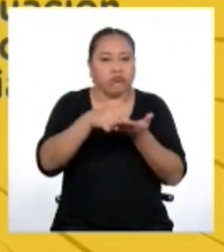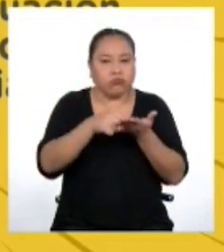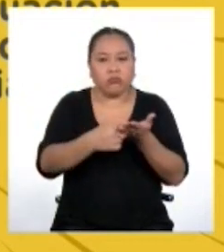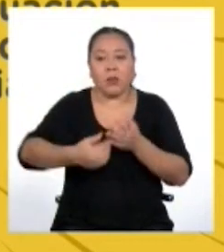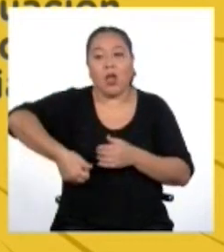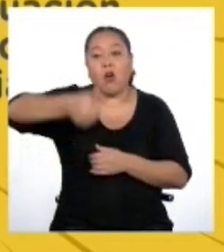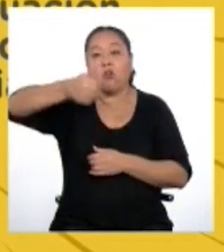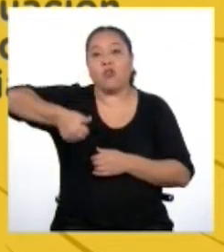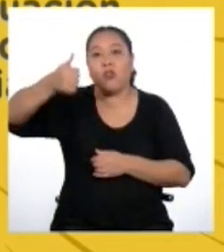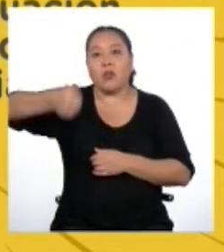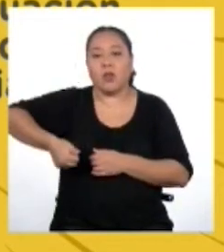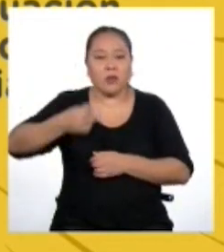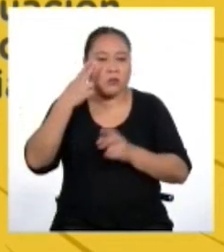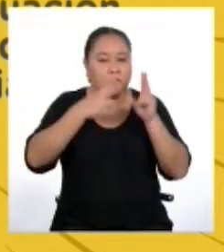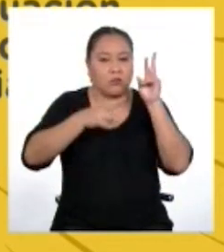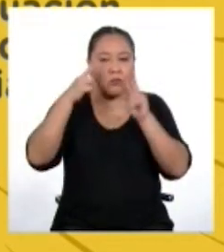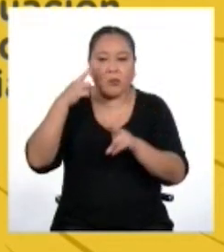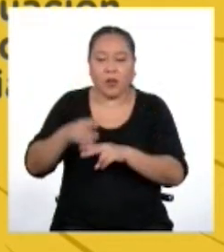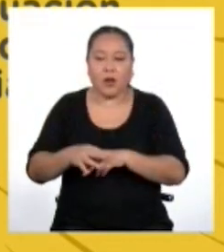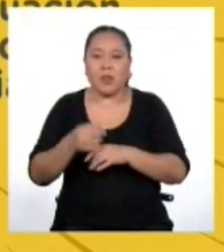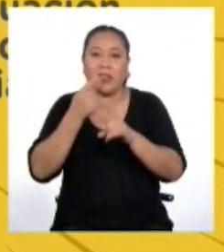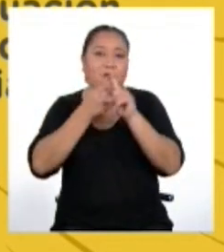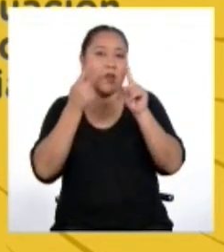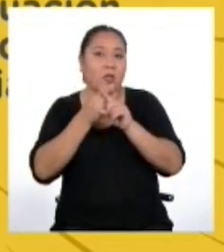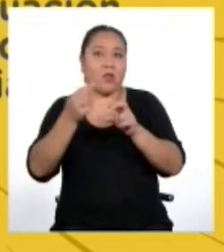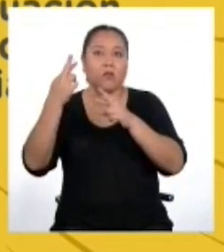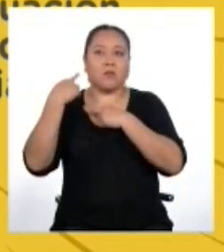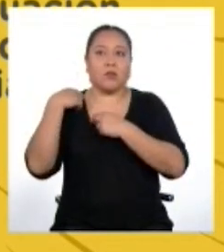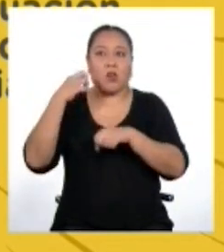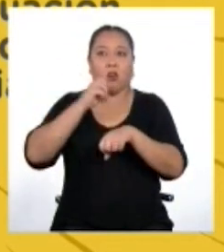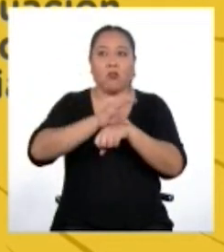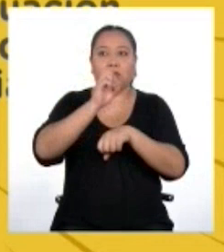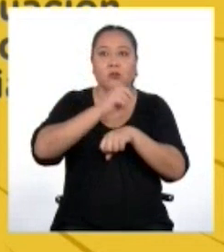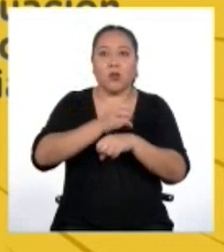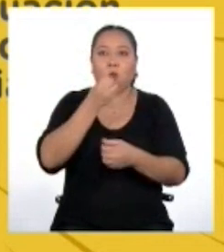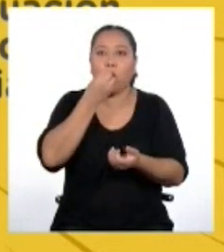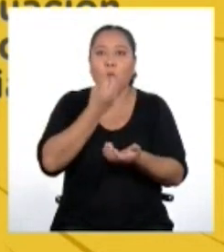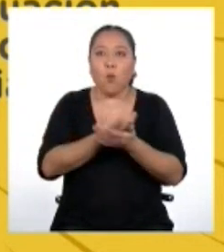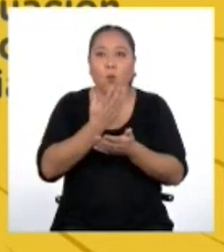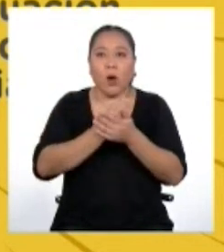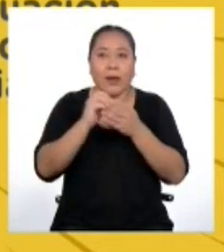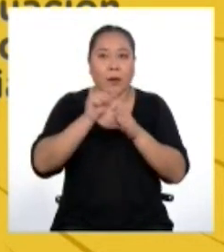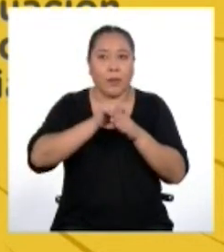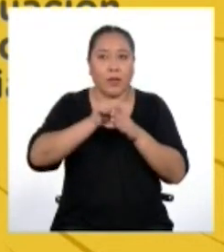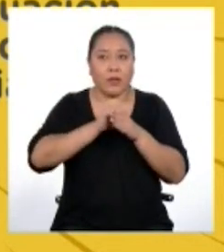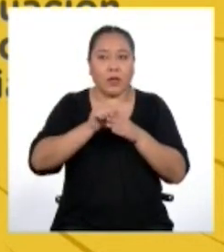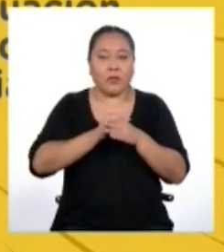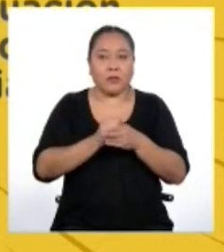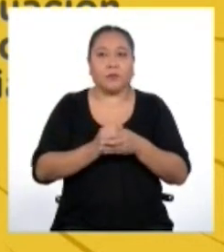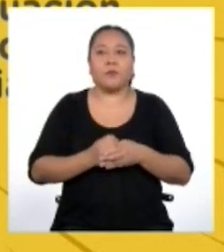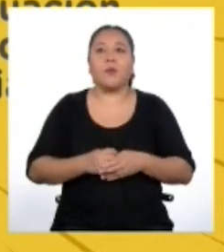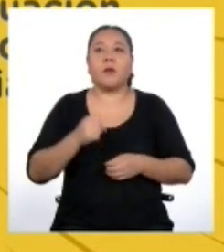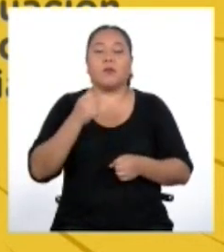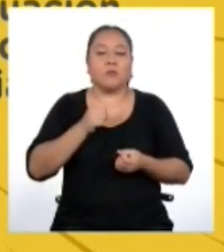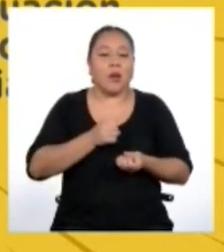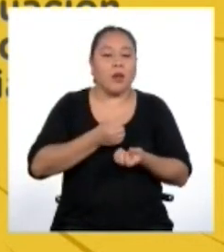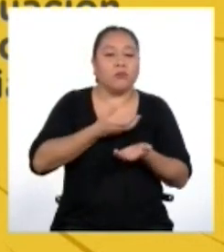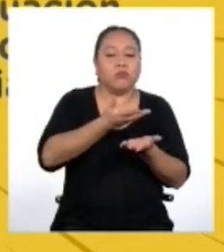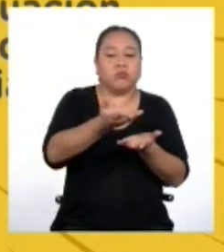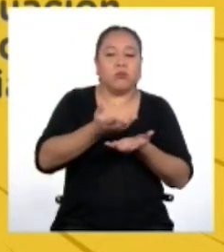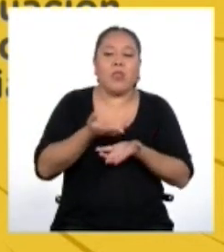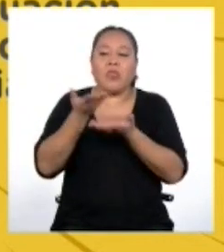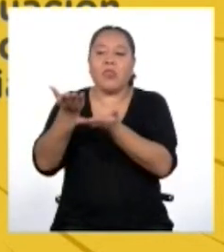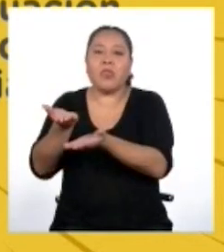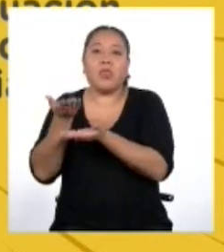gobiernos locales a observar una serie de obligaciones, recomendaciones y buenas prácticas para la contratación y distribución de las